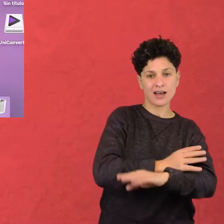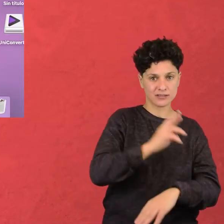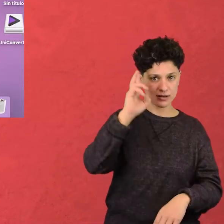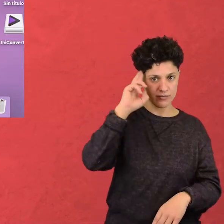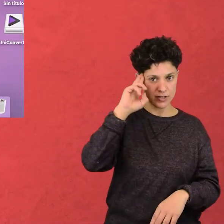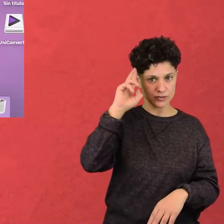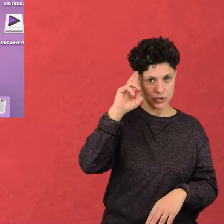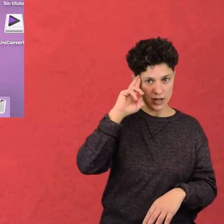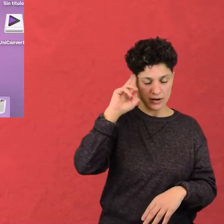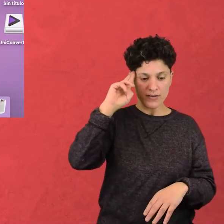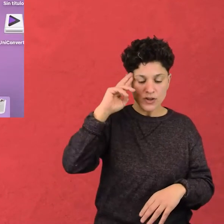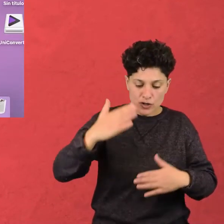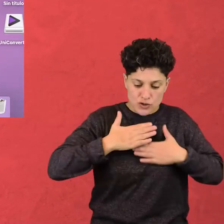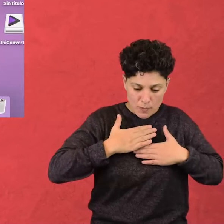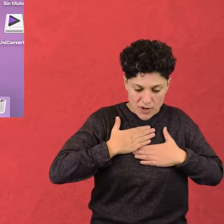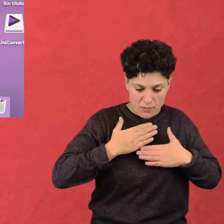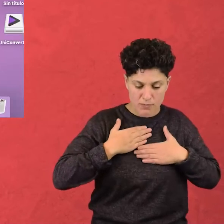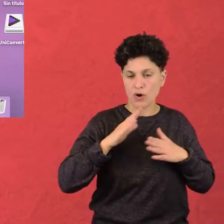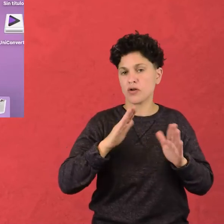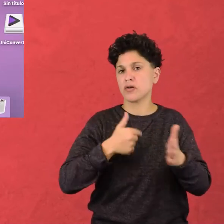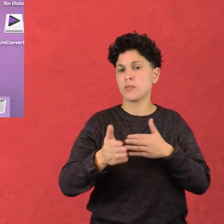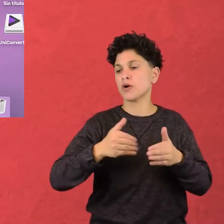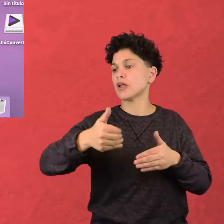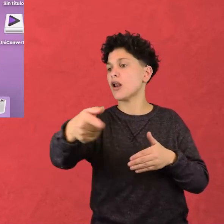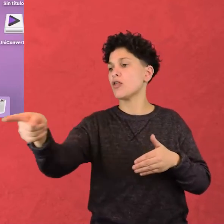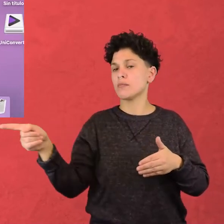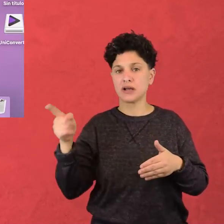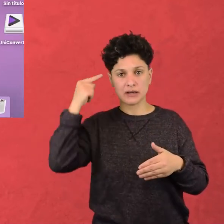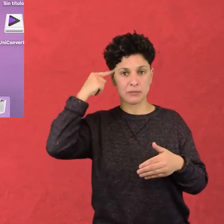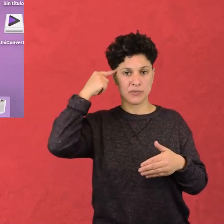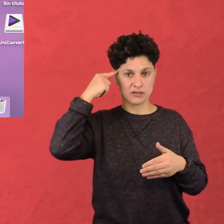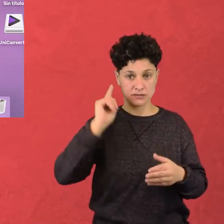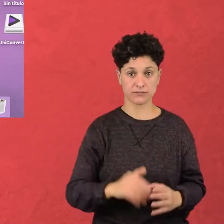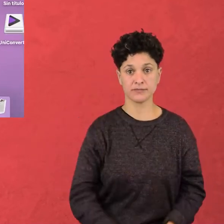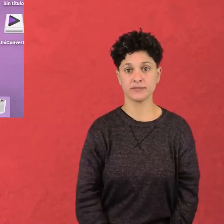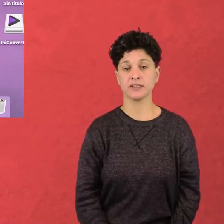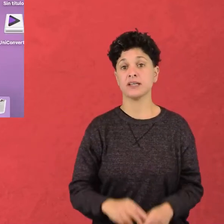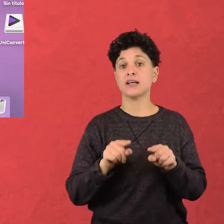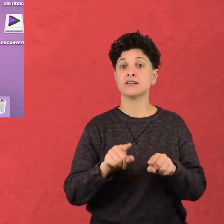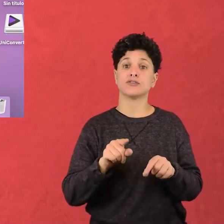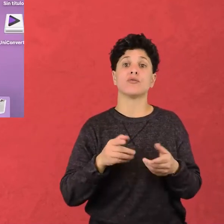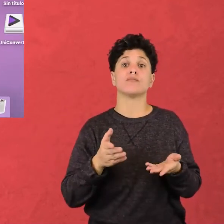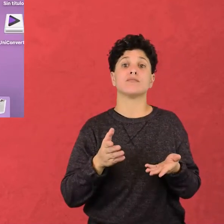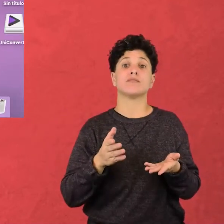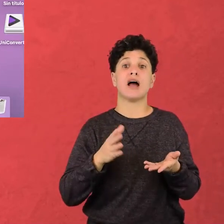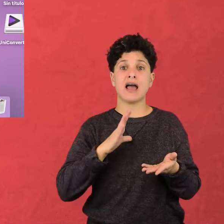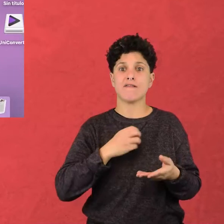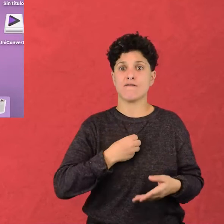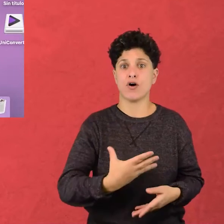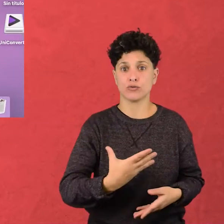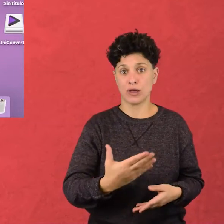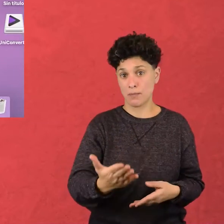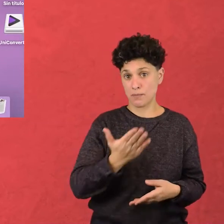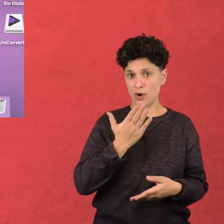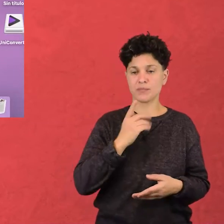voluntad propia se ve obligado a reflexionar por sí mismo sin preocuparse de lo que el otro se le pueda juzgar